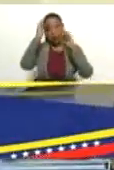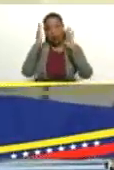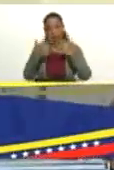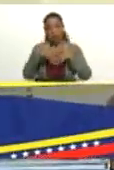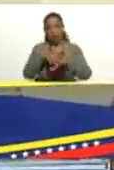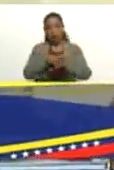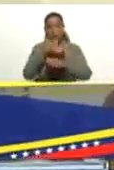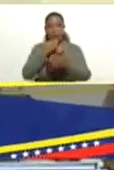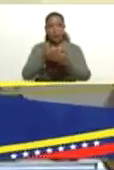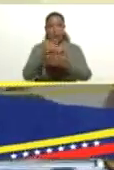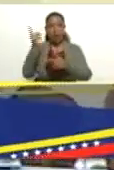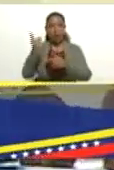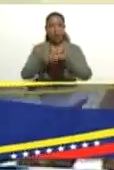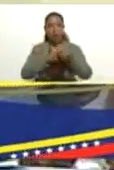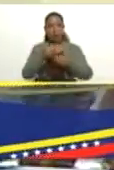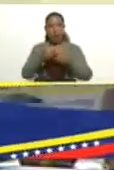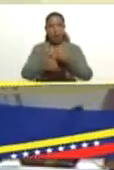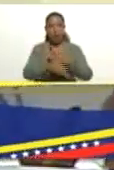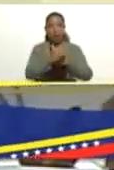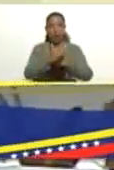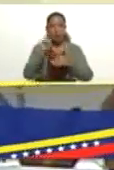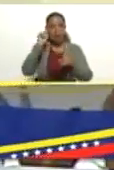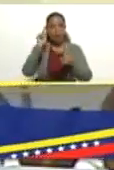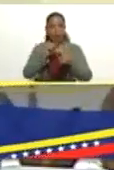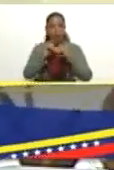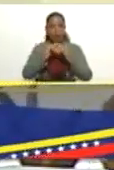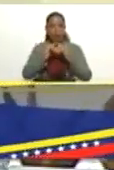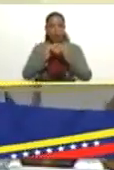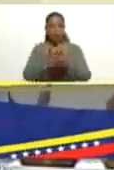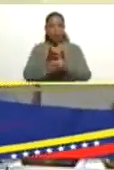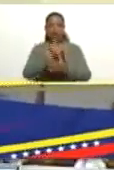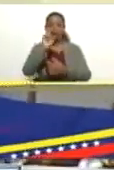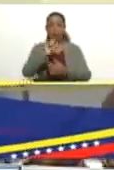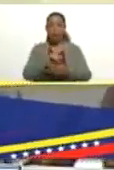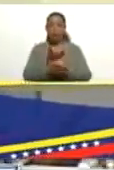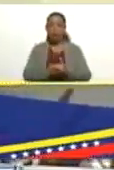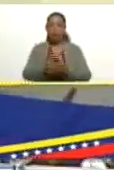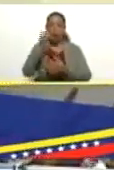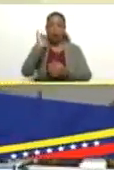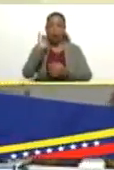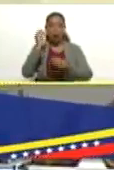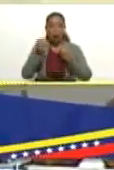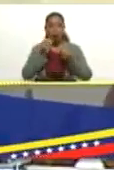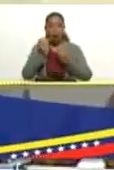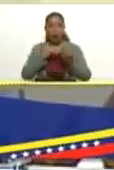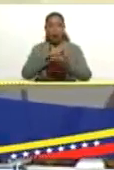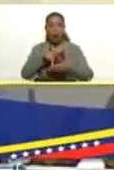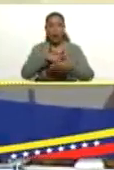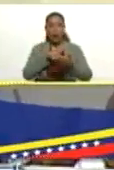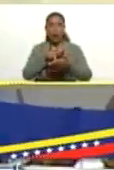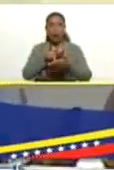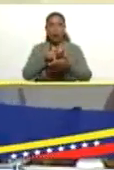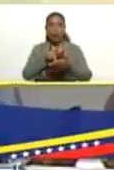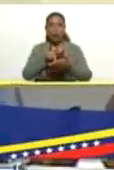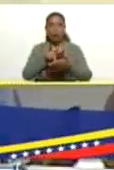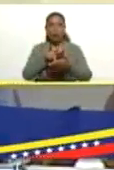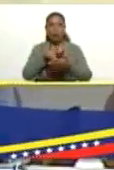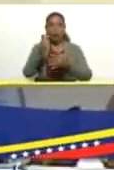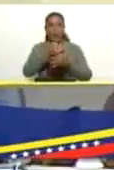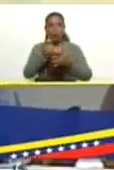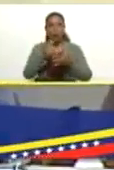ellos gradualmente ir avanzando hacia sus viviendas. También estamos presentando, mi comandante presidente,